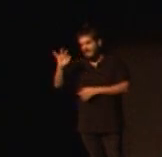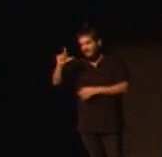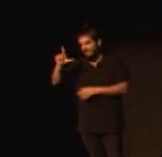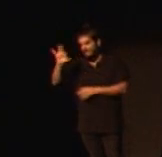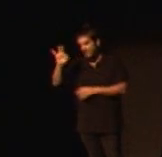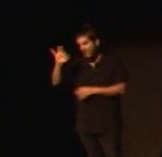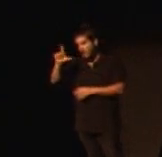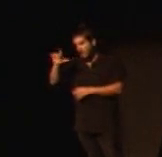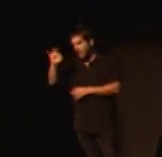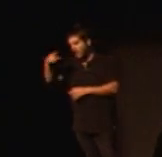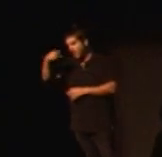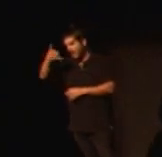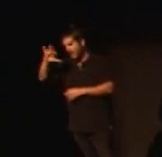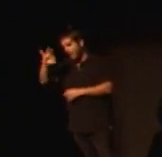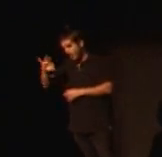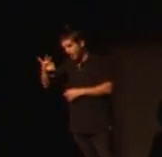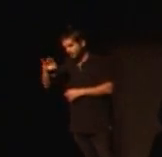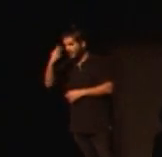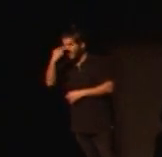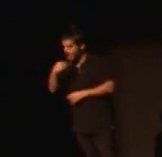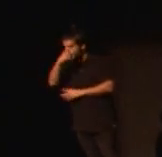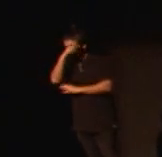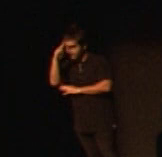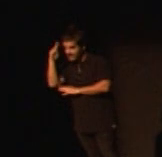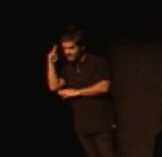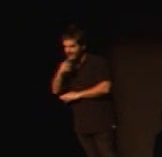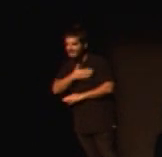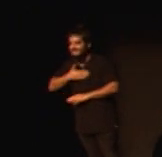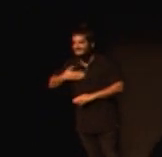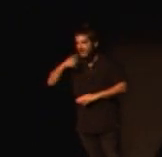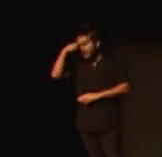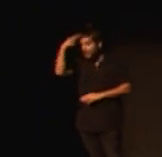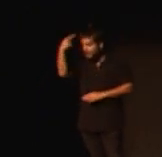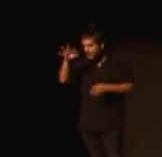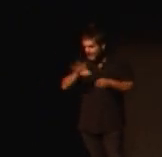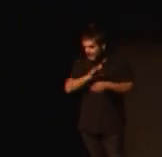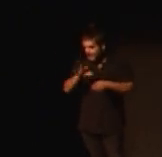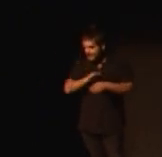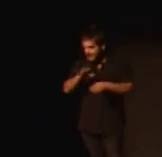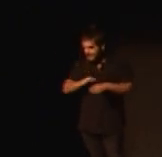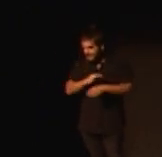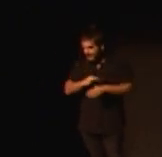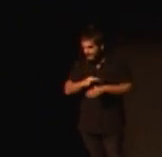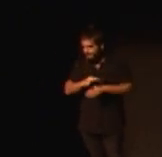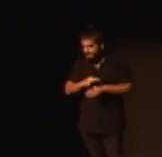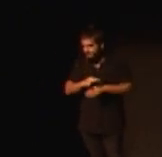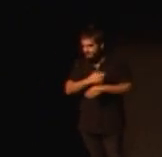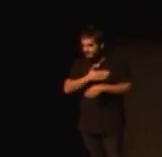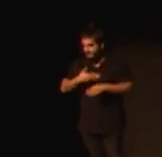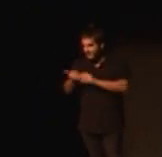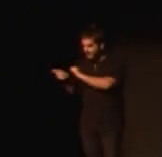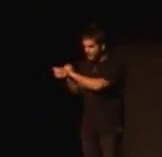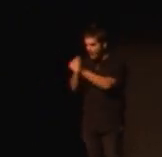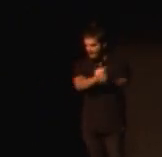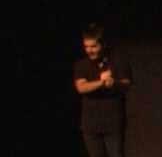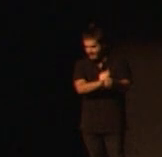que la cultura de Cieza, del lugar en el que vivo y en el que trabajo,